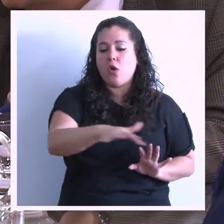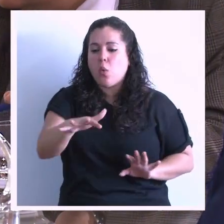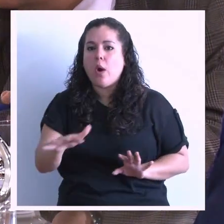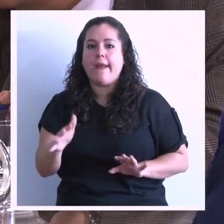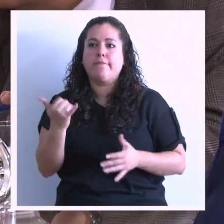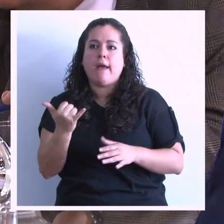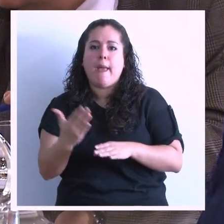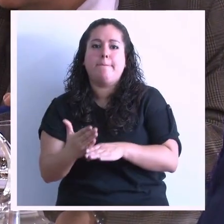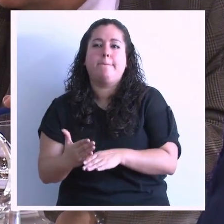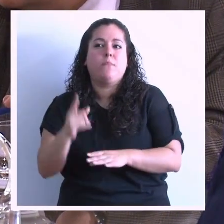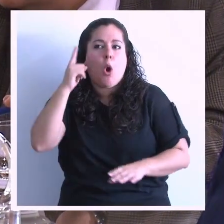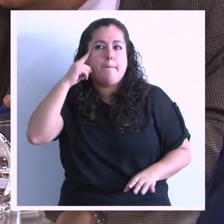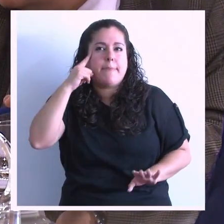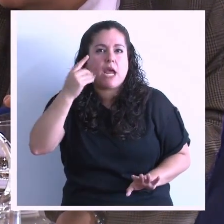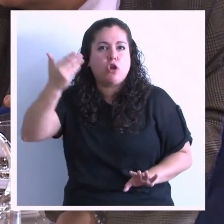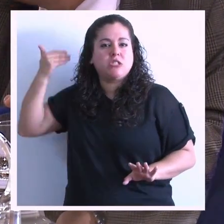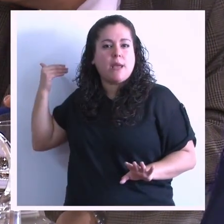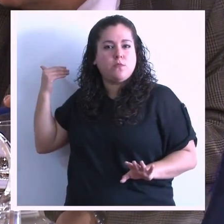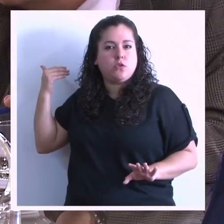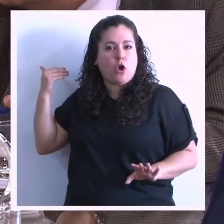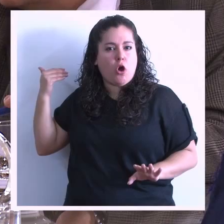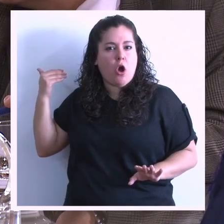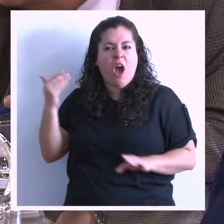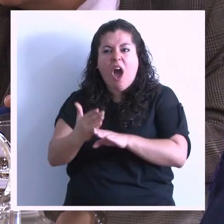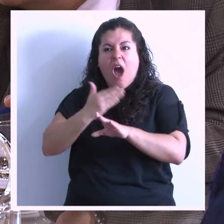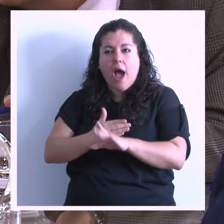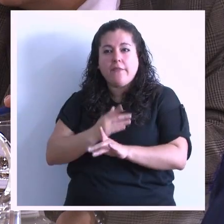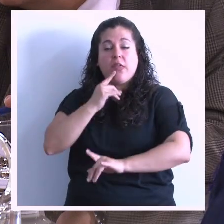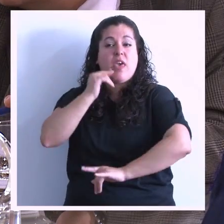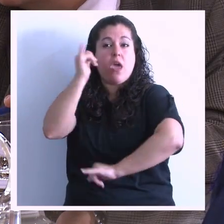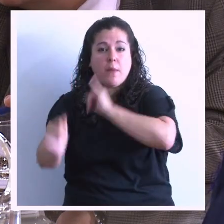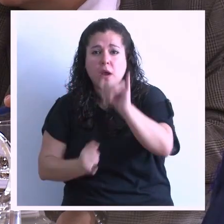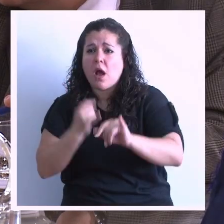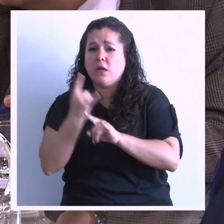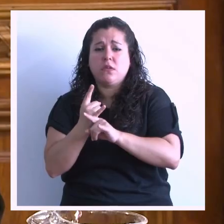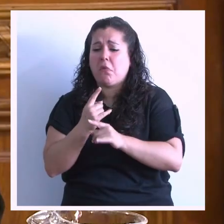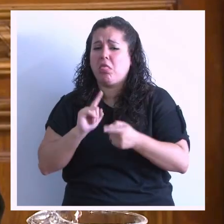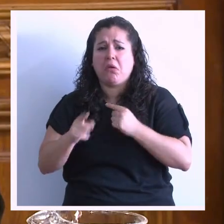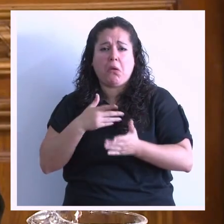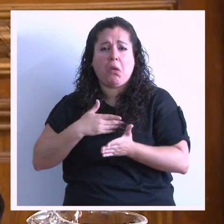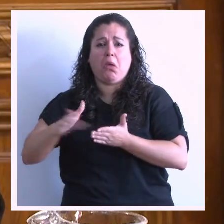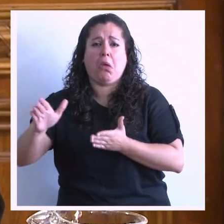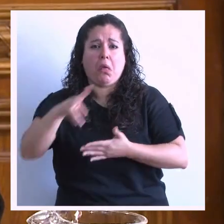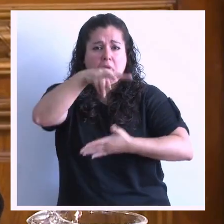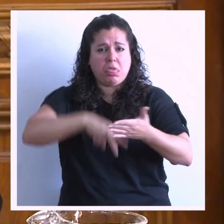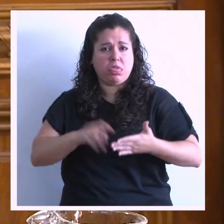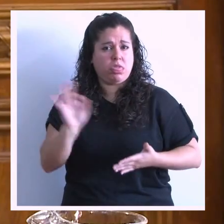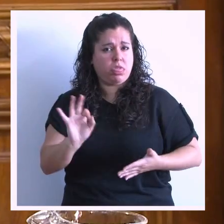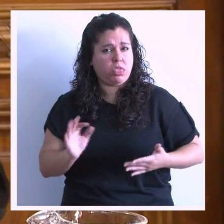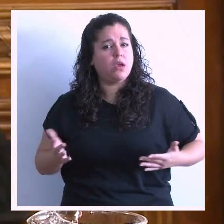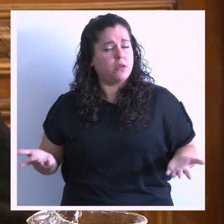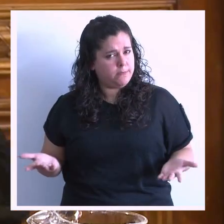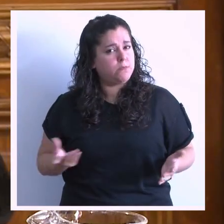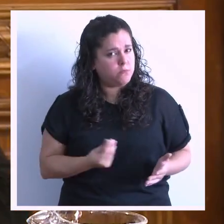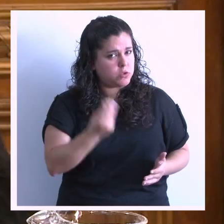plazo, y que no confía, que desconfía de todo, está hipotecando su propio futuro, ¿no?